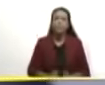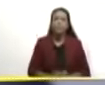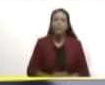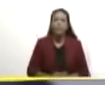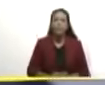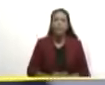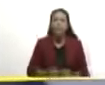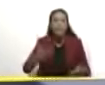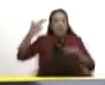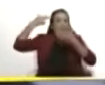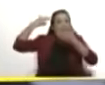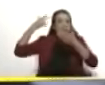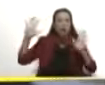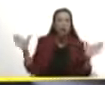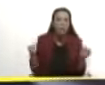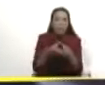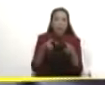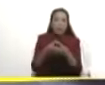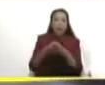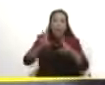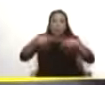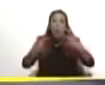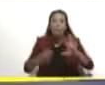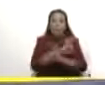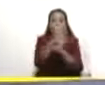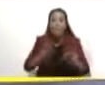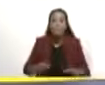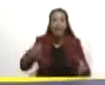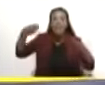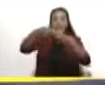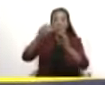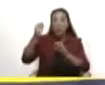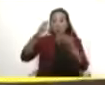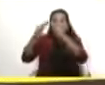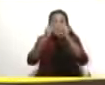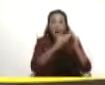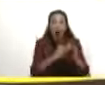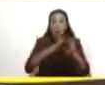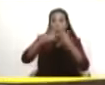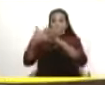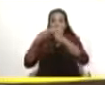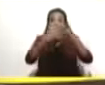Las pandillas criminales, la nueva insurgencia urbana.